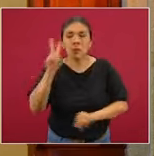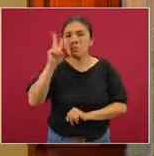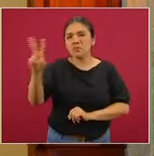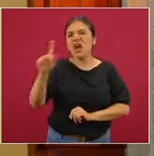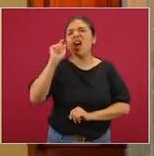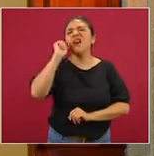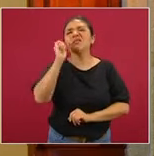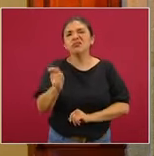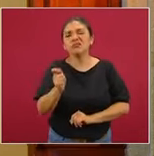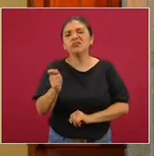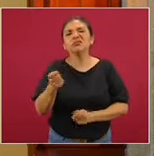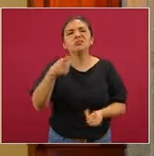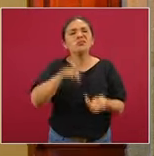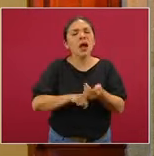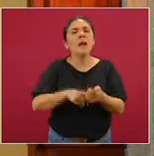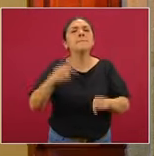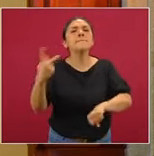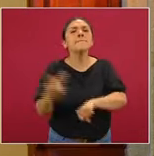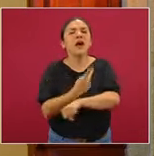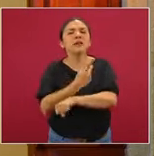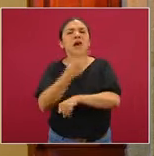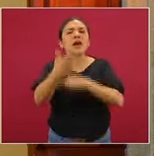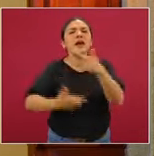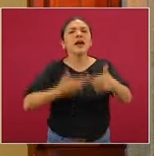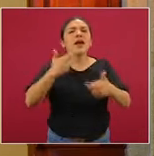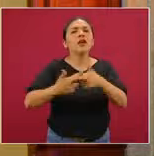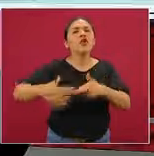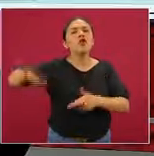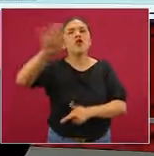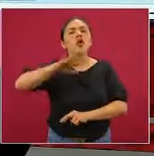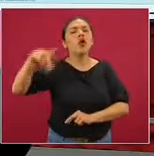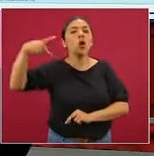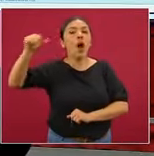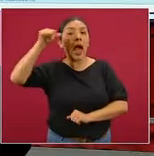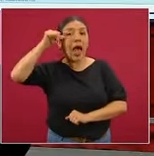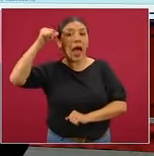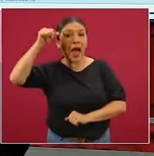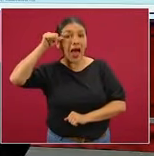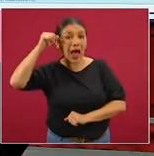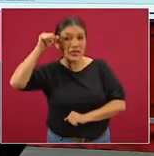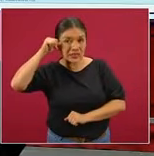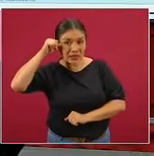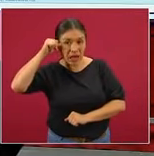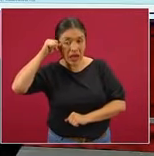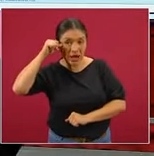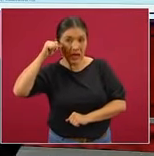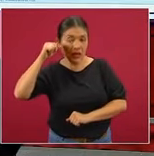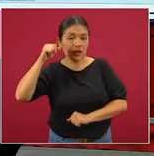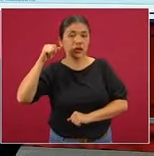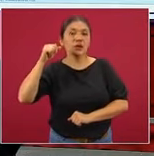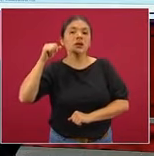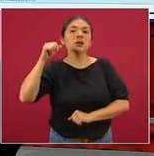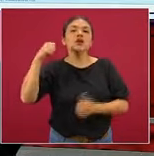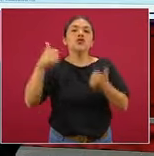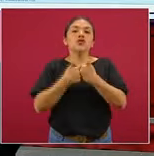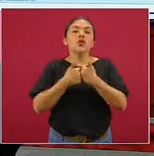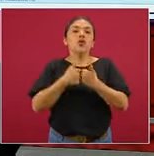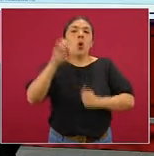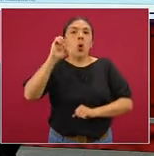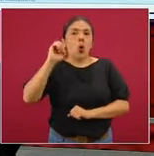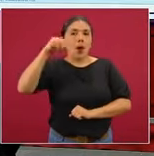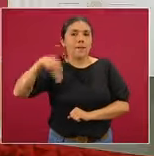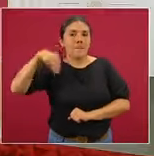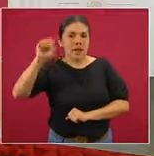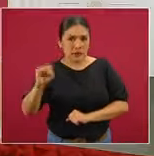poco lo que ha pasado en la región de Asia de, lógicamente, la Organización Mundial de la